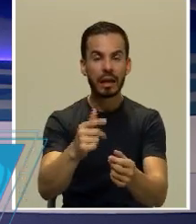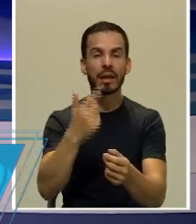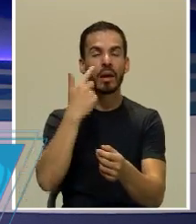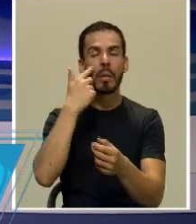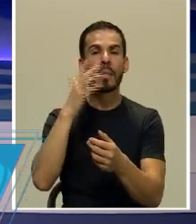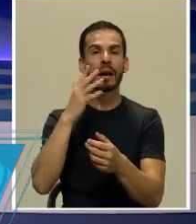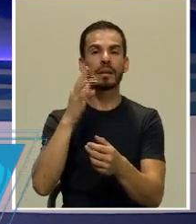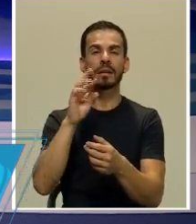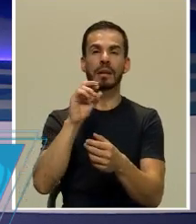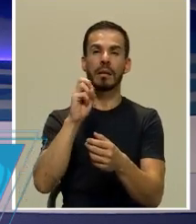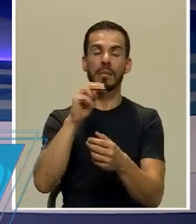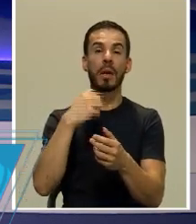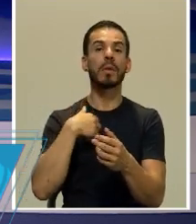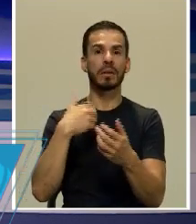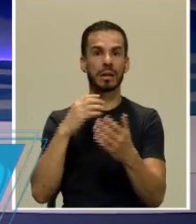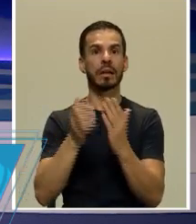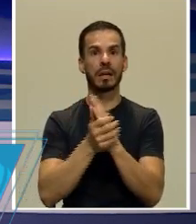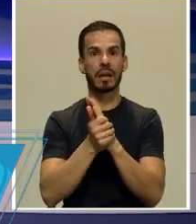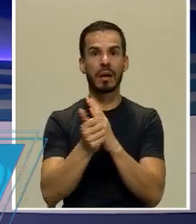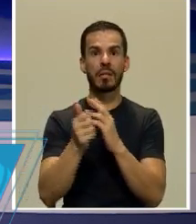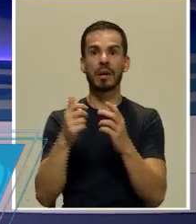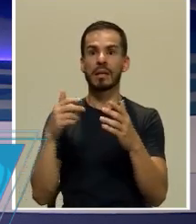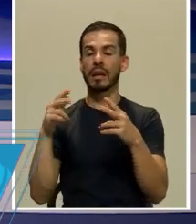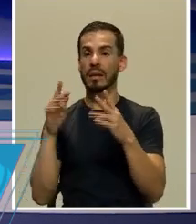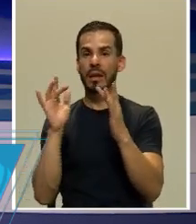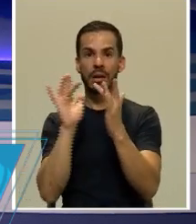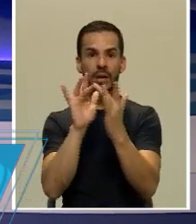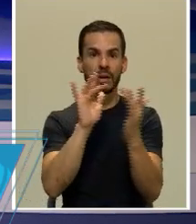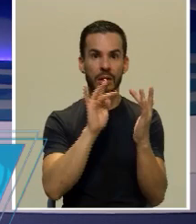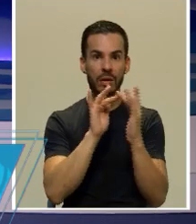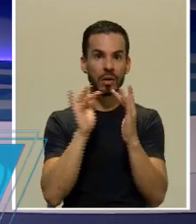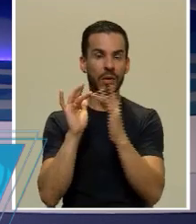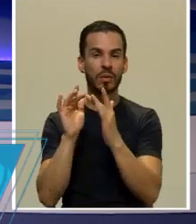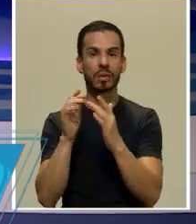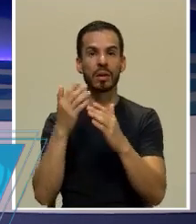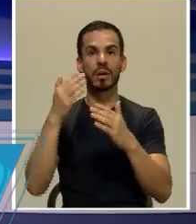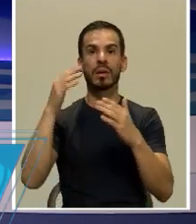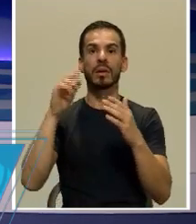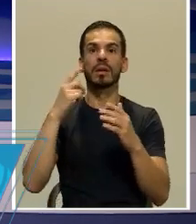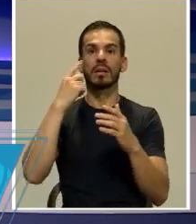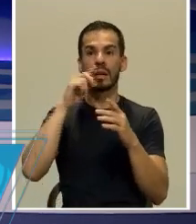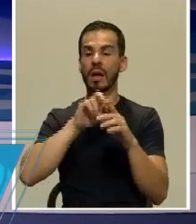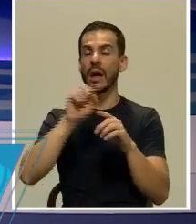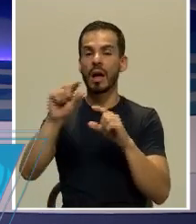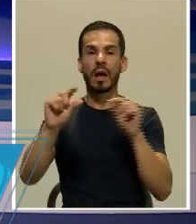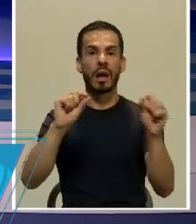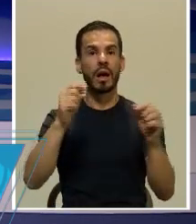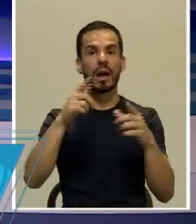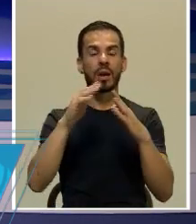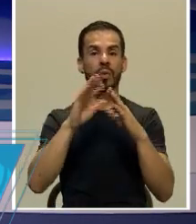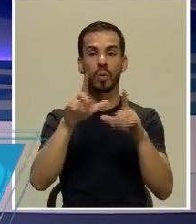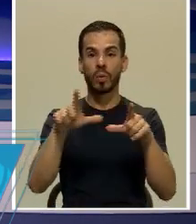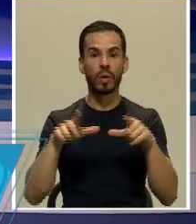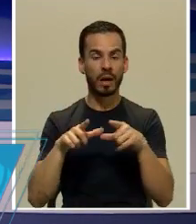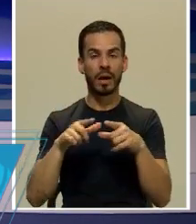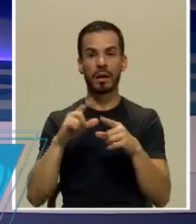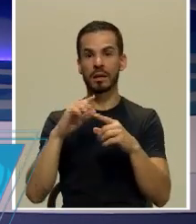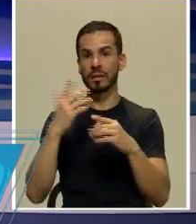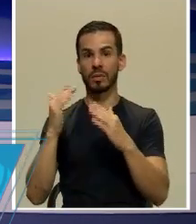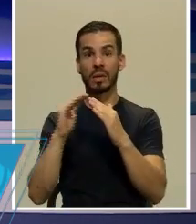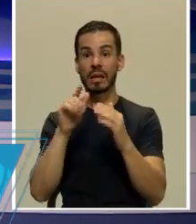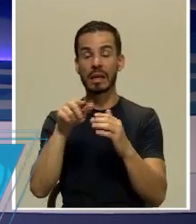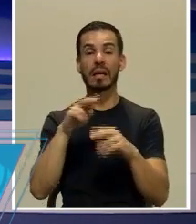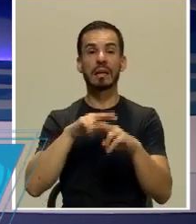un tranvía, lo que pasa es que tiene la capacidad de también hacer interconexiones suburbanas. Y es un tren